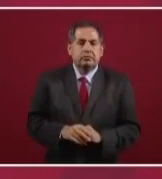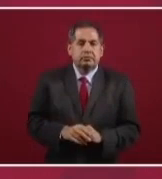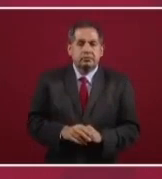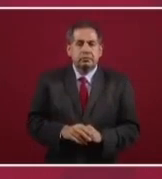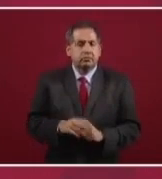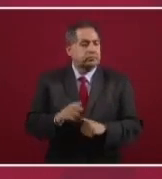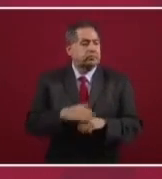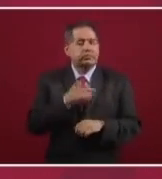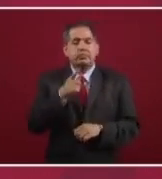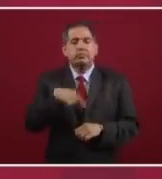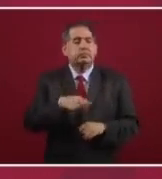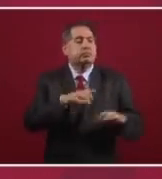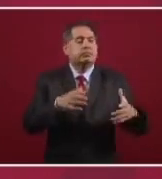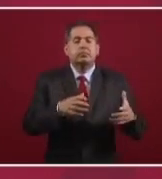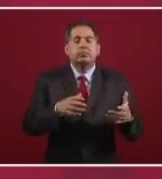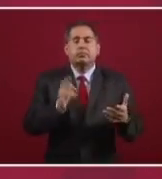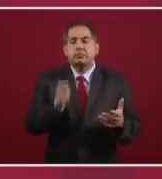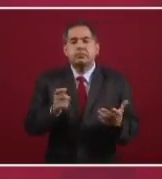porque están esperando